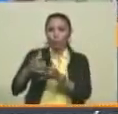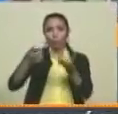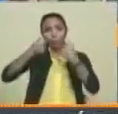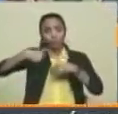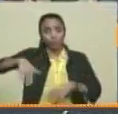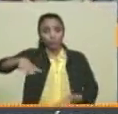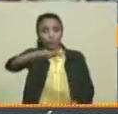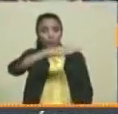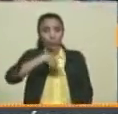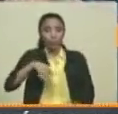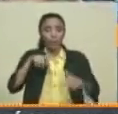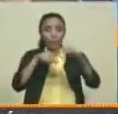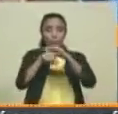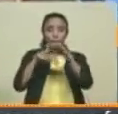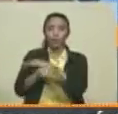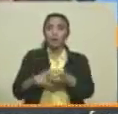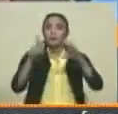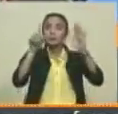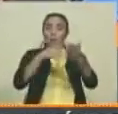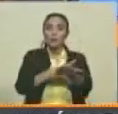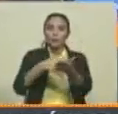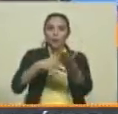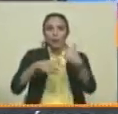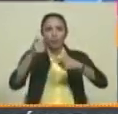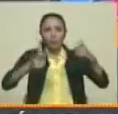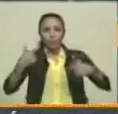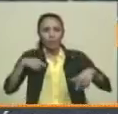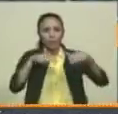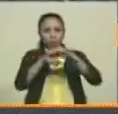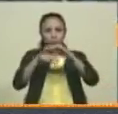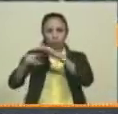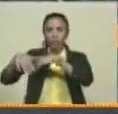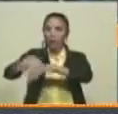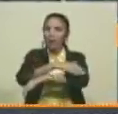Más de 6 millones de venezolanos salieron a las calles